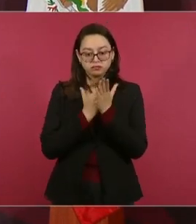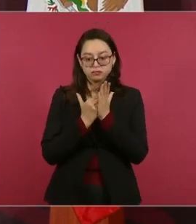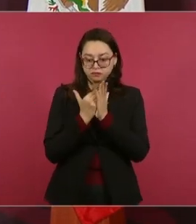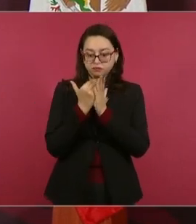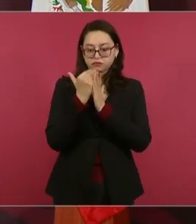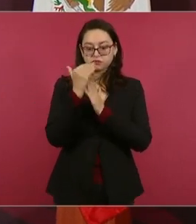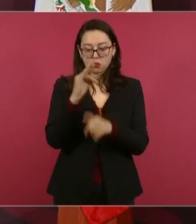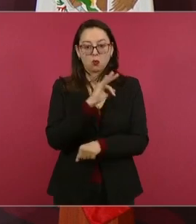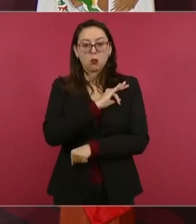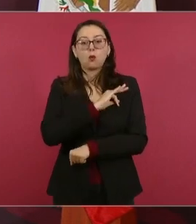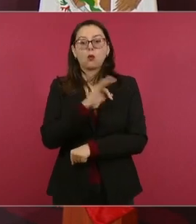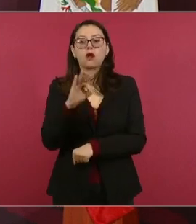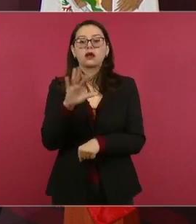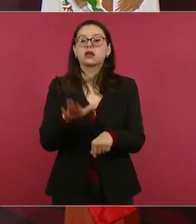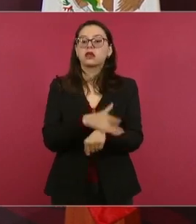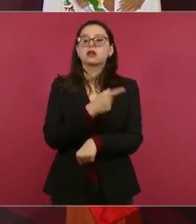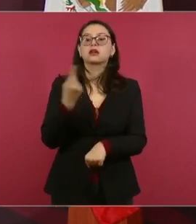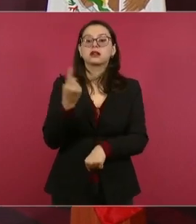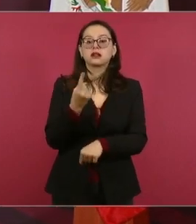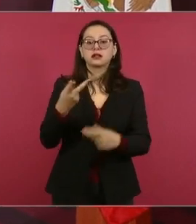Entonces, cuando un país